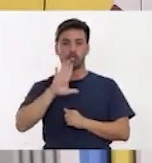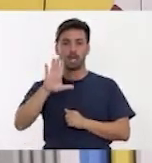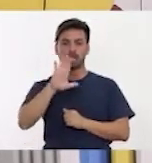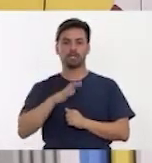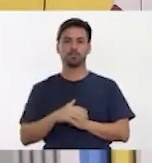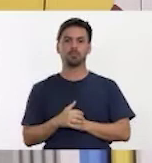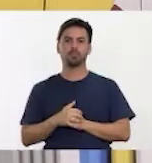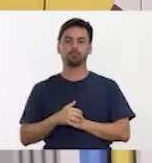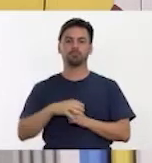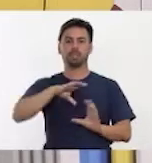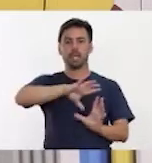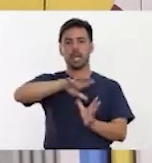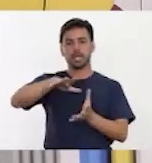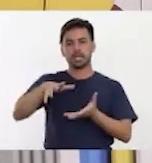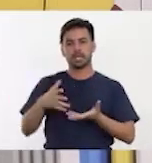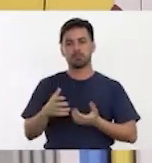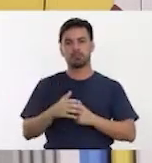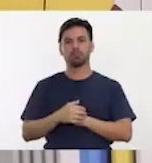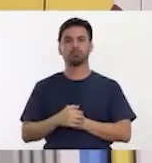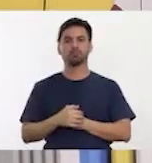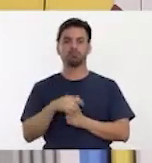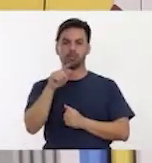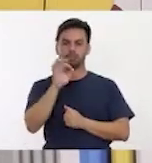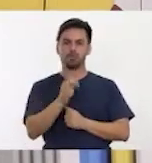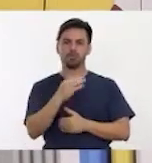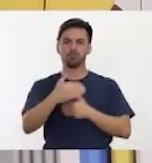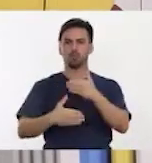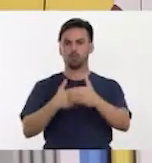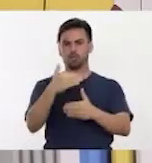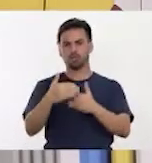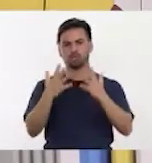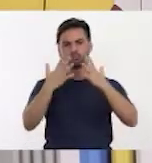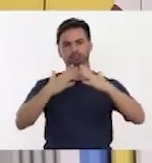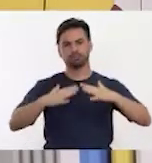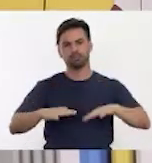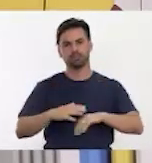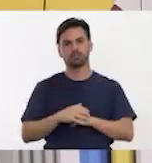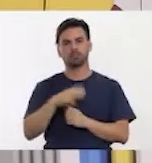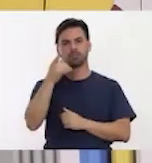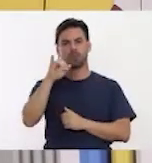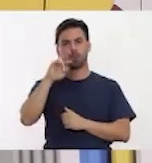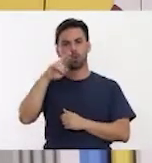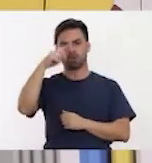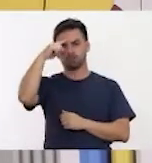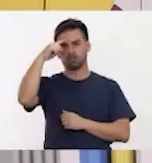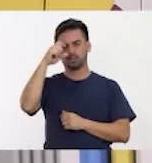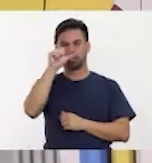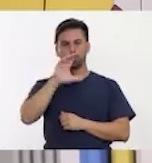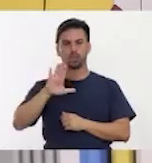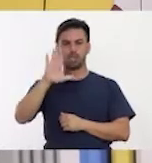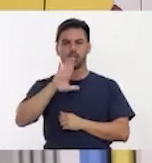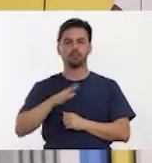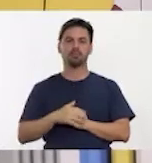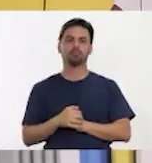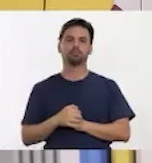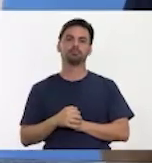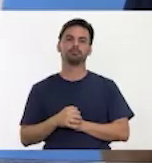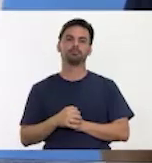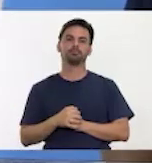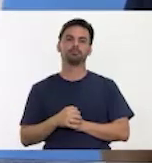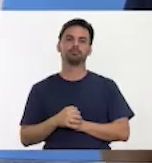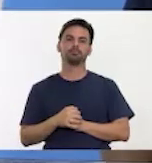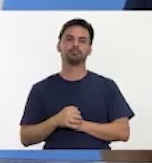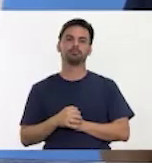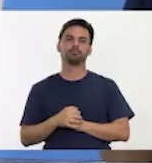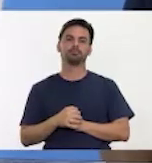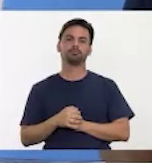izquierda a nivel mundial de este proceso de derrumbe del socialismo en Europa del Este y en la URSS.